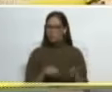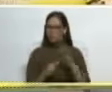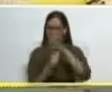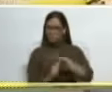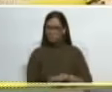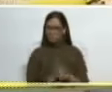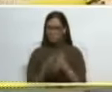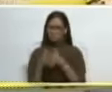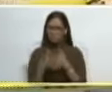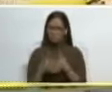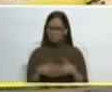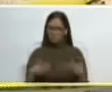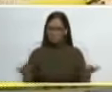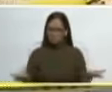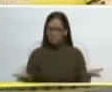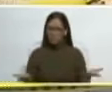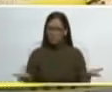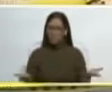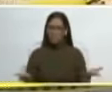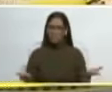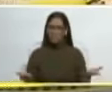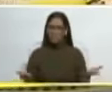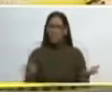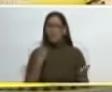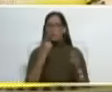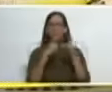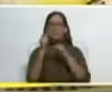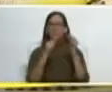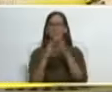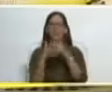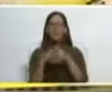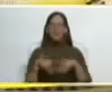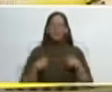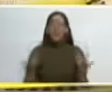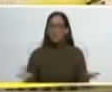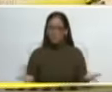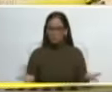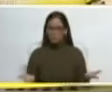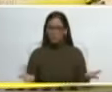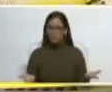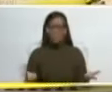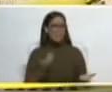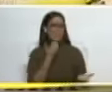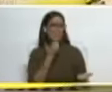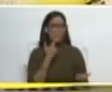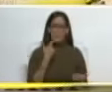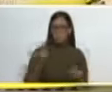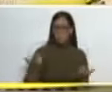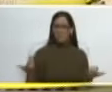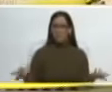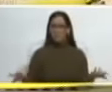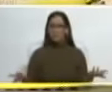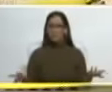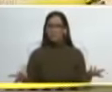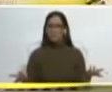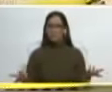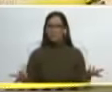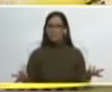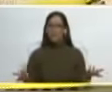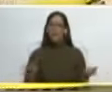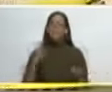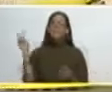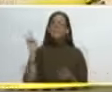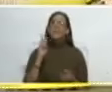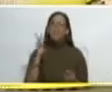colonia gringa? ¿En una estrella de los Estados Unidos? ¿En qué momento? Que alguien me lo cuente, pues. Venezuela es